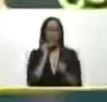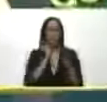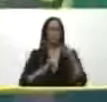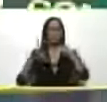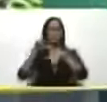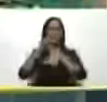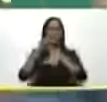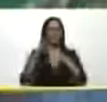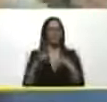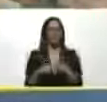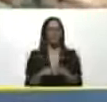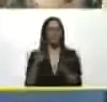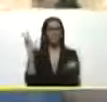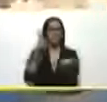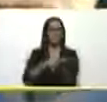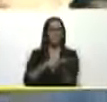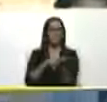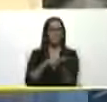liceístas